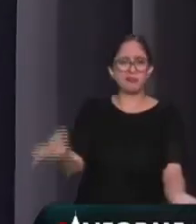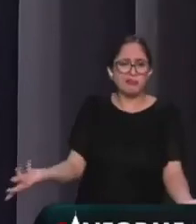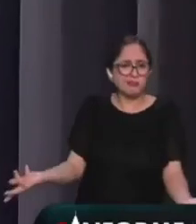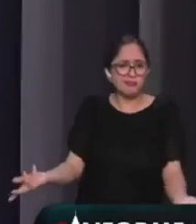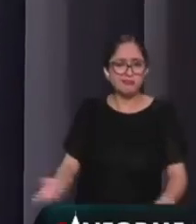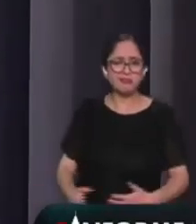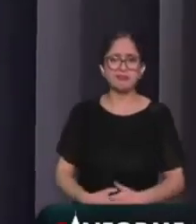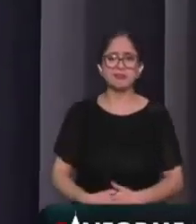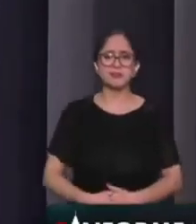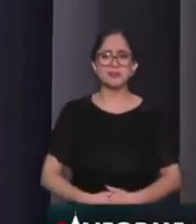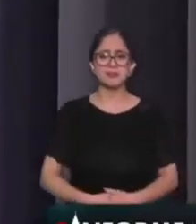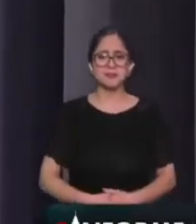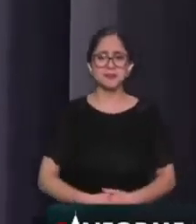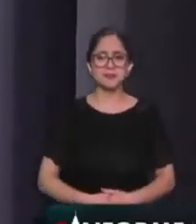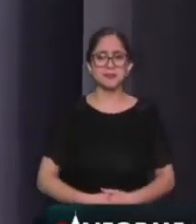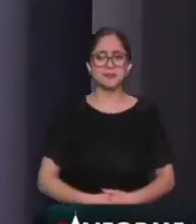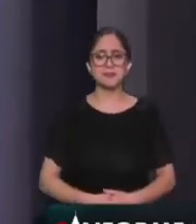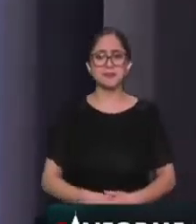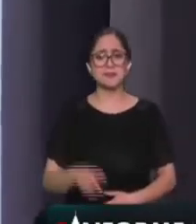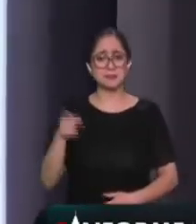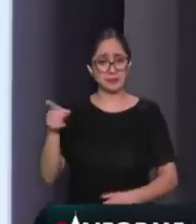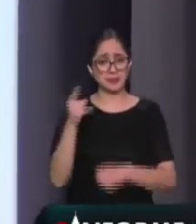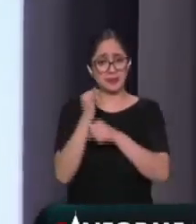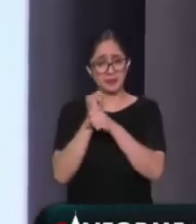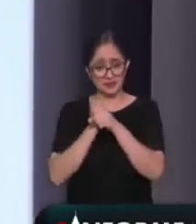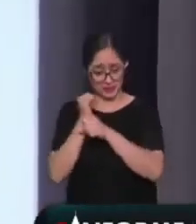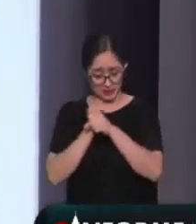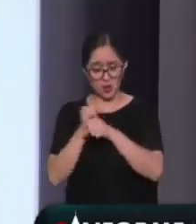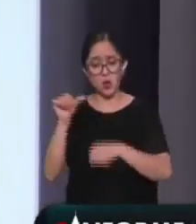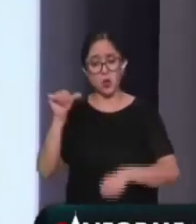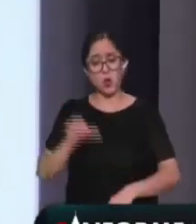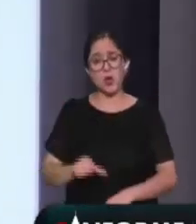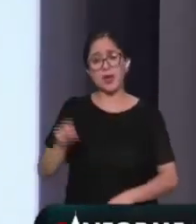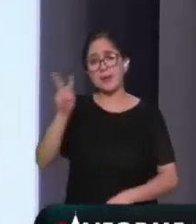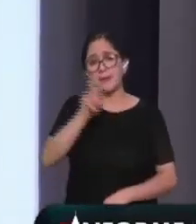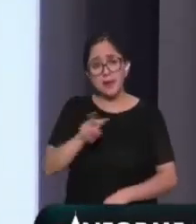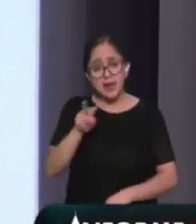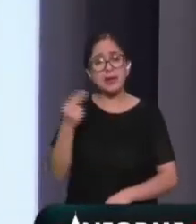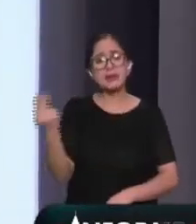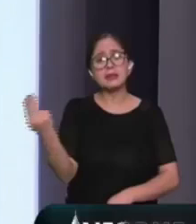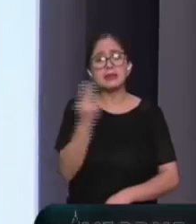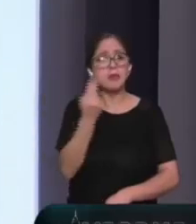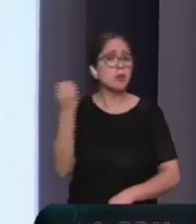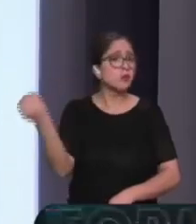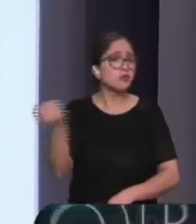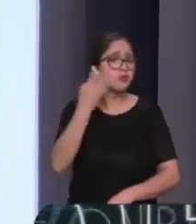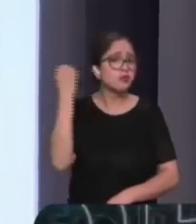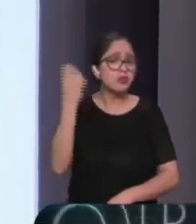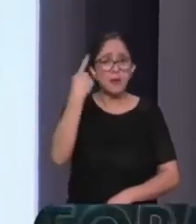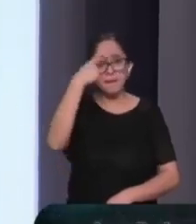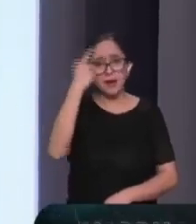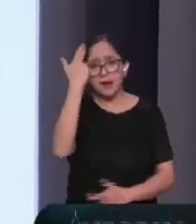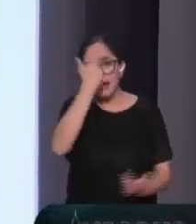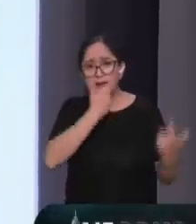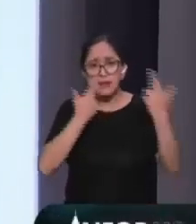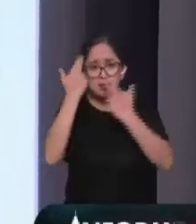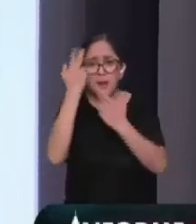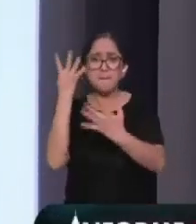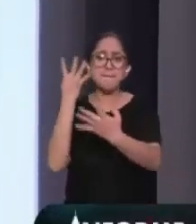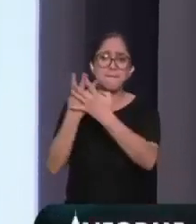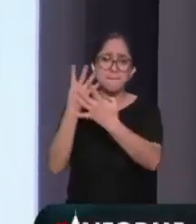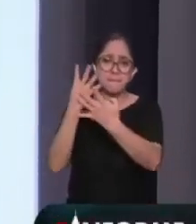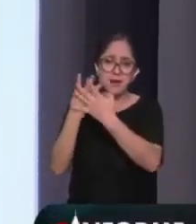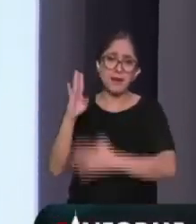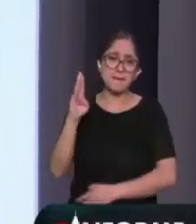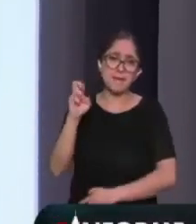Bueno, y al mismo tiempo de esta investigación, este viernes, hoy, se esperaba la realización de una audiencia para revisar la medida cautelar de prisión preventiva